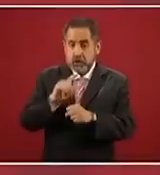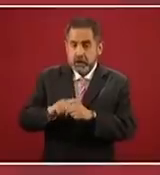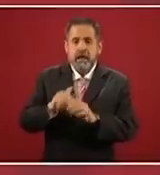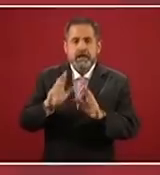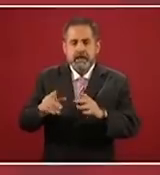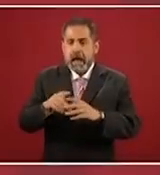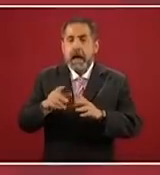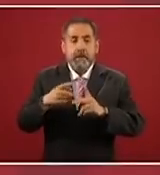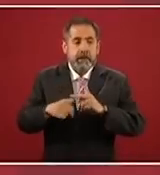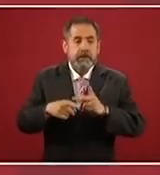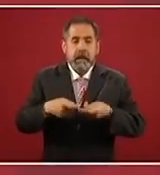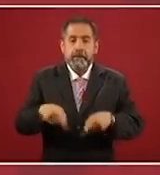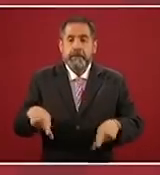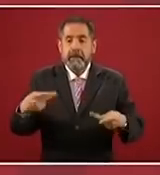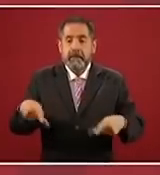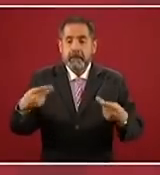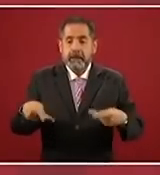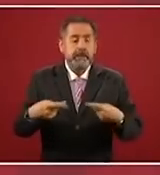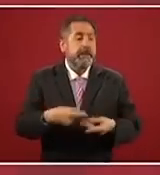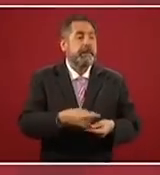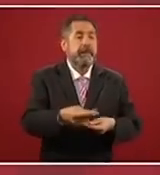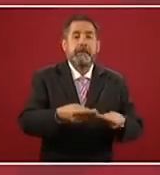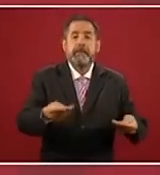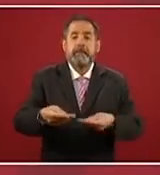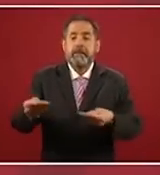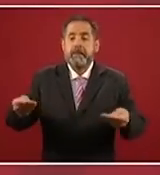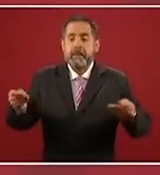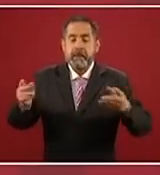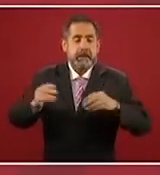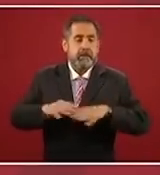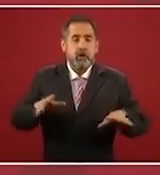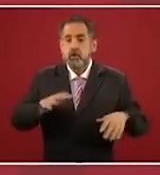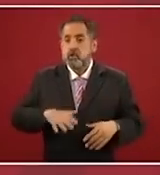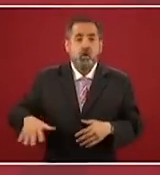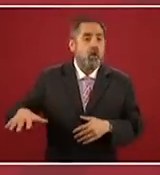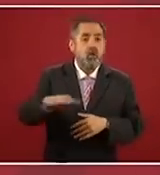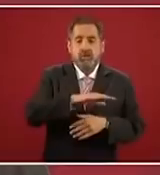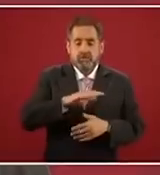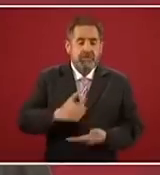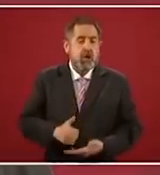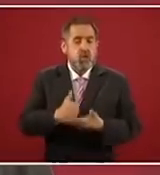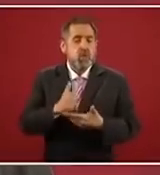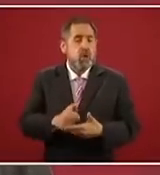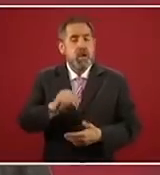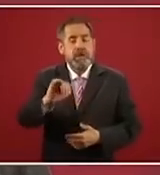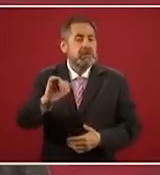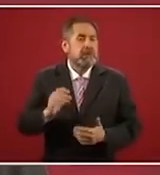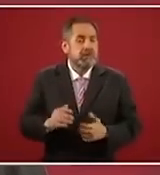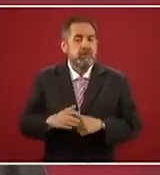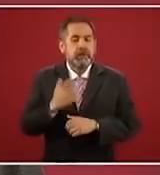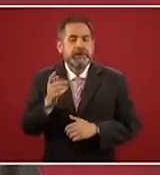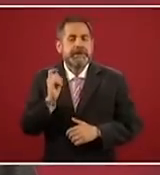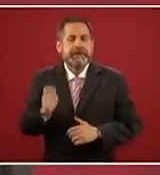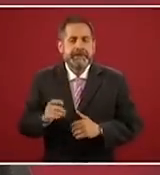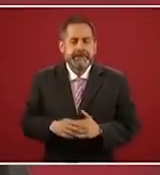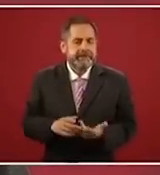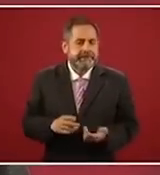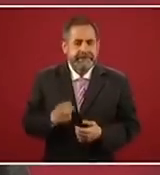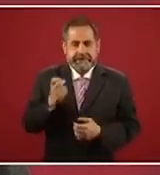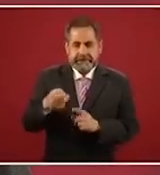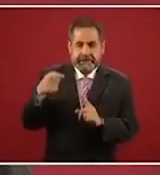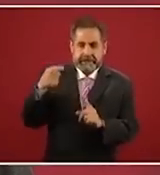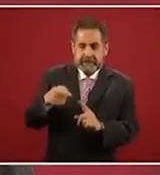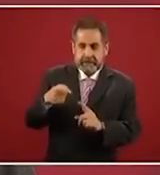empieza a distribuirlos y todos van a ayudar porque, repito, esto